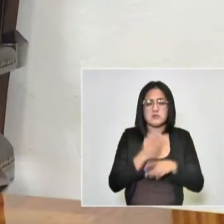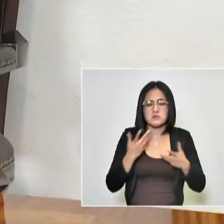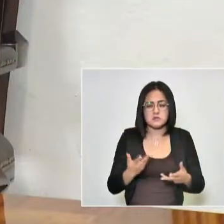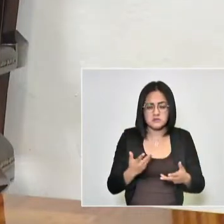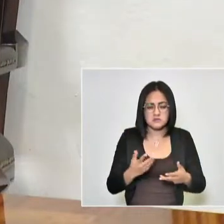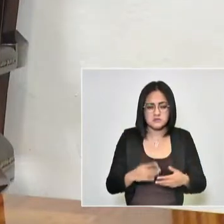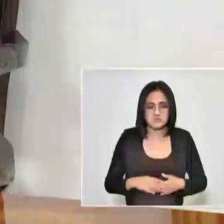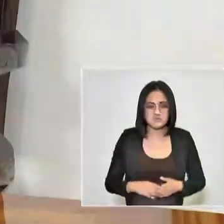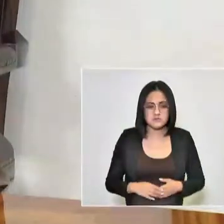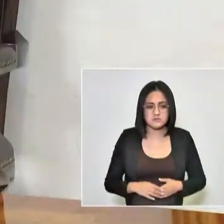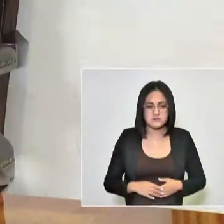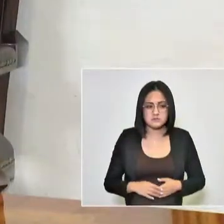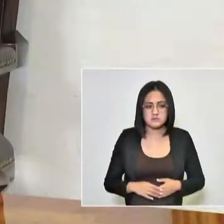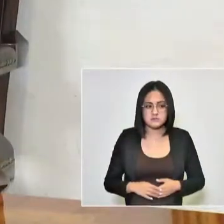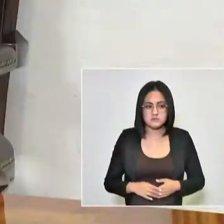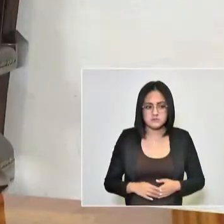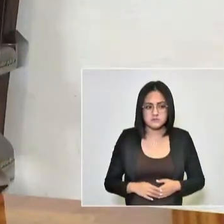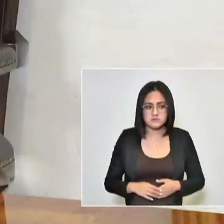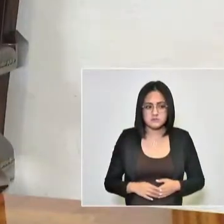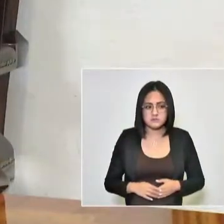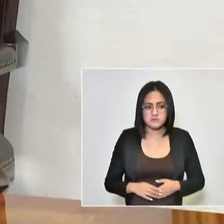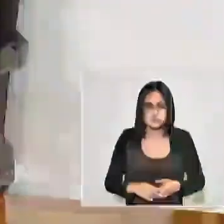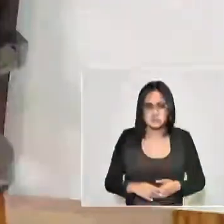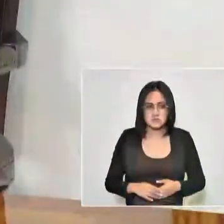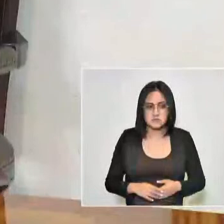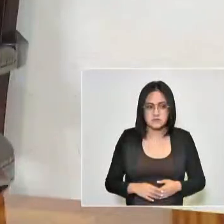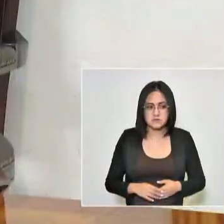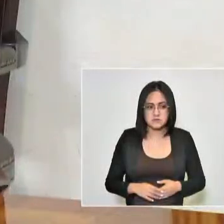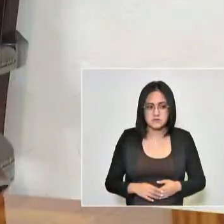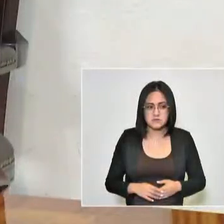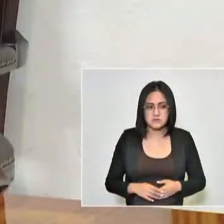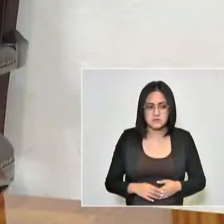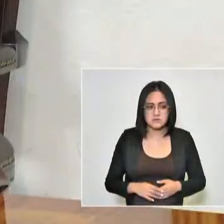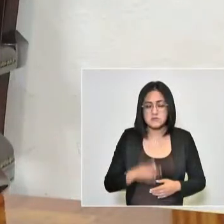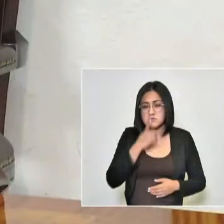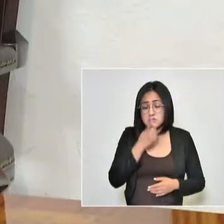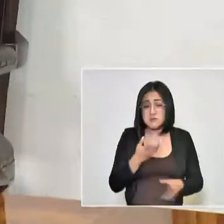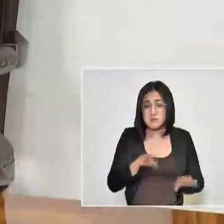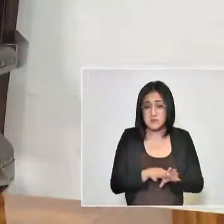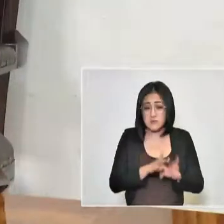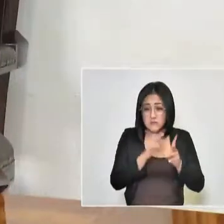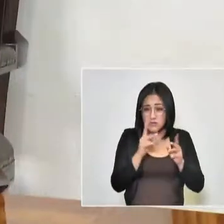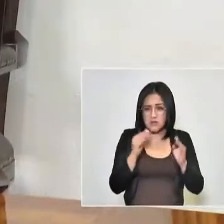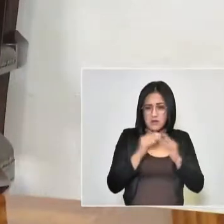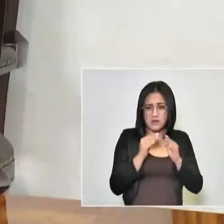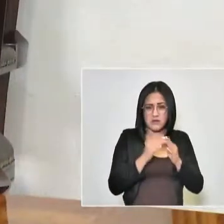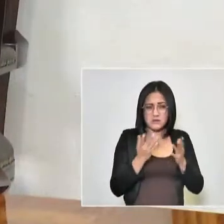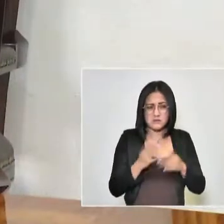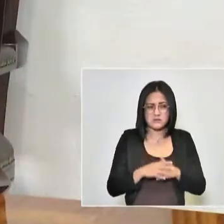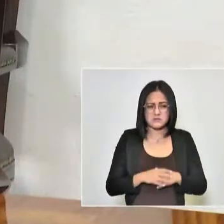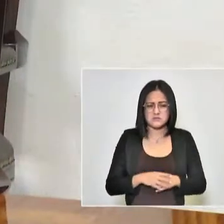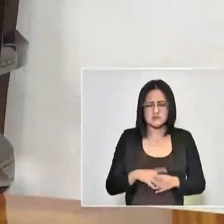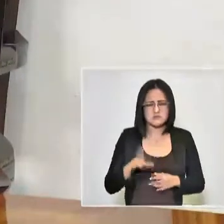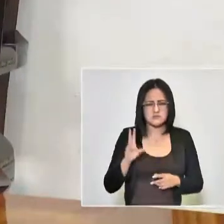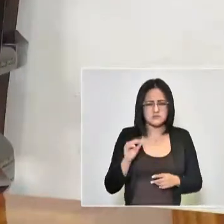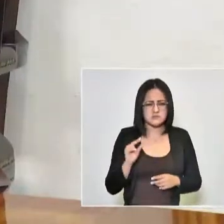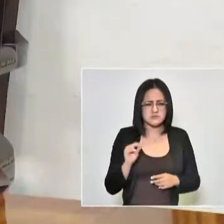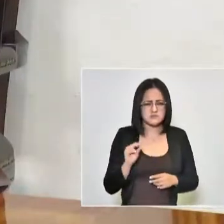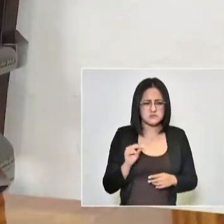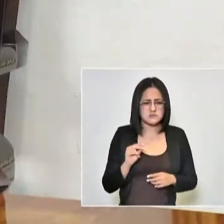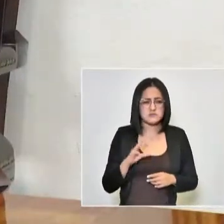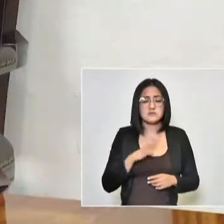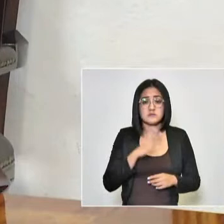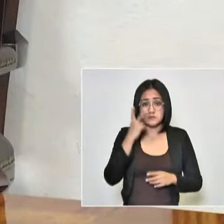temas de damnificados y casas destruidas. Ayer se preguntó acá. Sí, no, gobernador. Hay